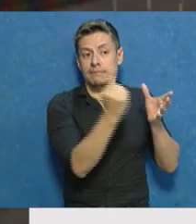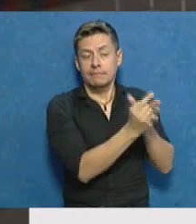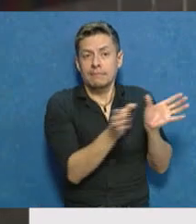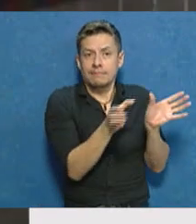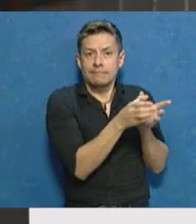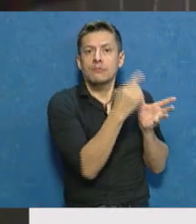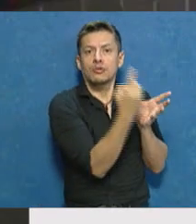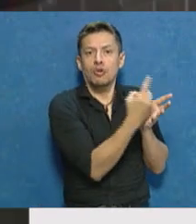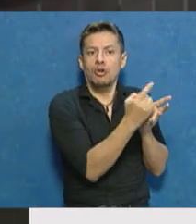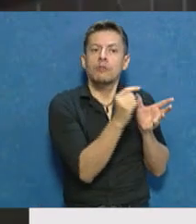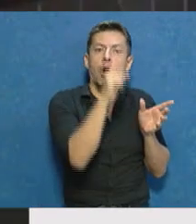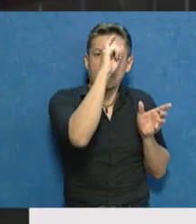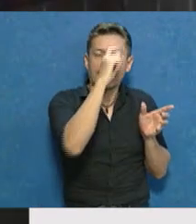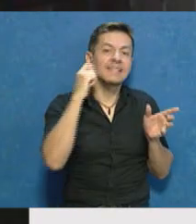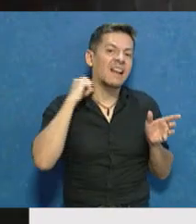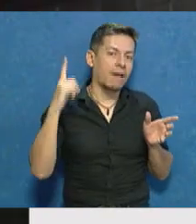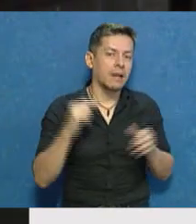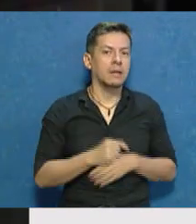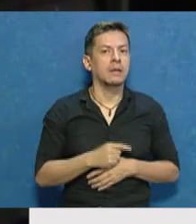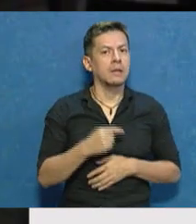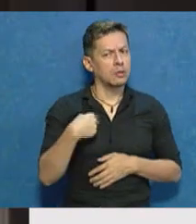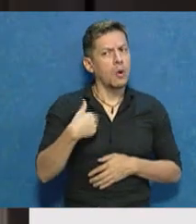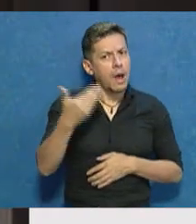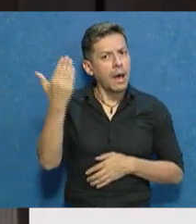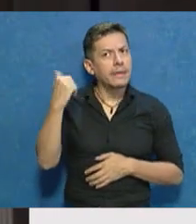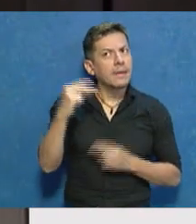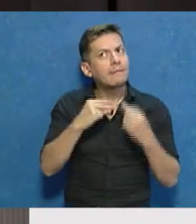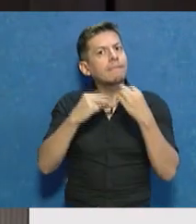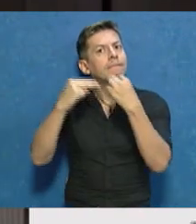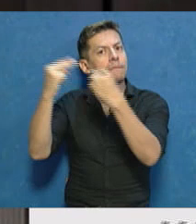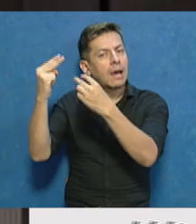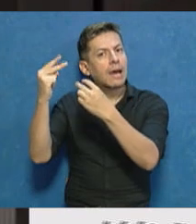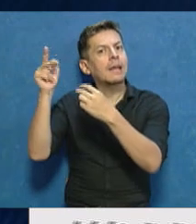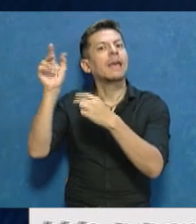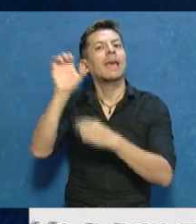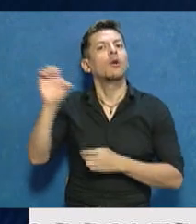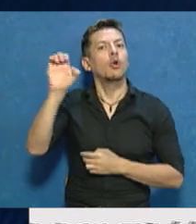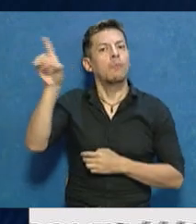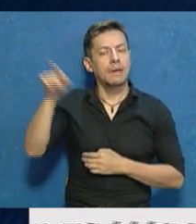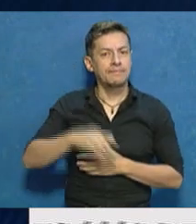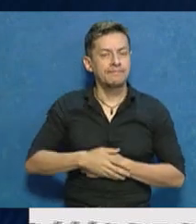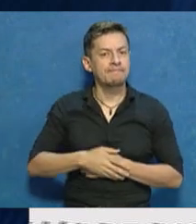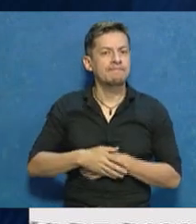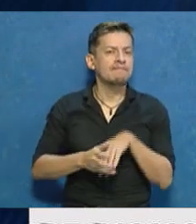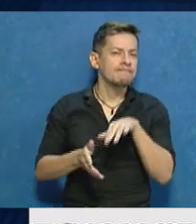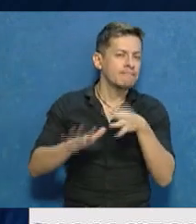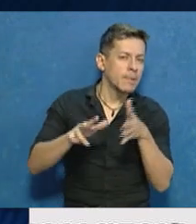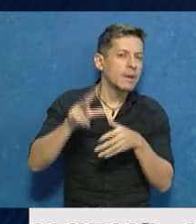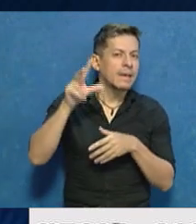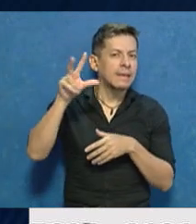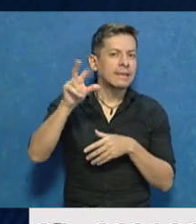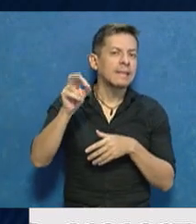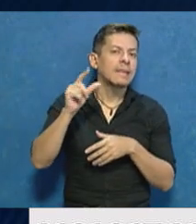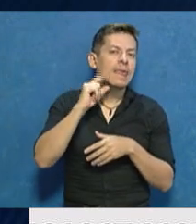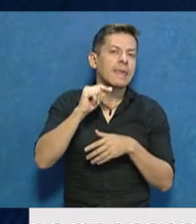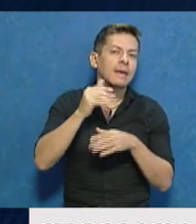Rafael. Yo estuve de viaje hasta el día de ayer en el continente europeo, estuve aproximadamente 30 días recorriendo